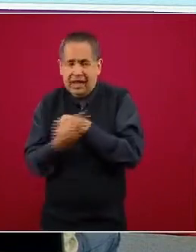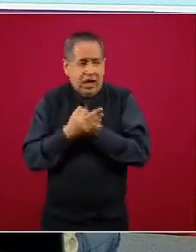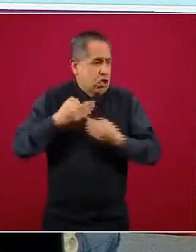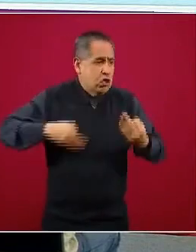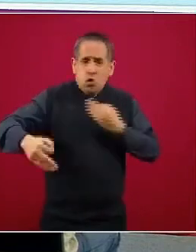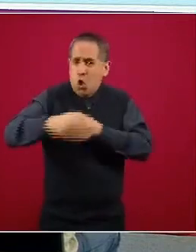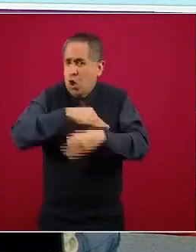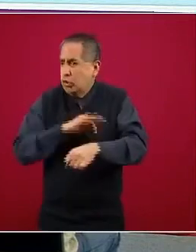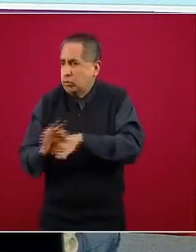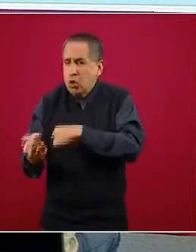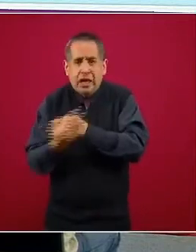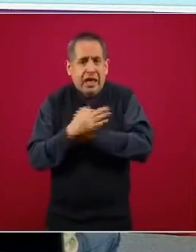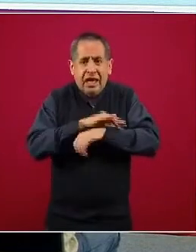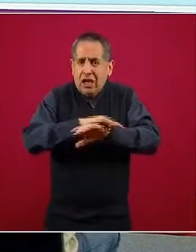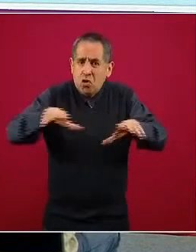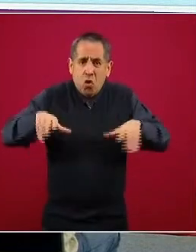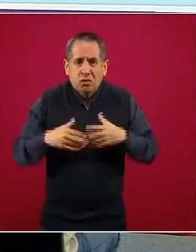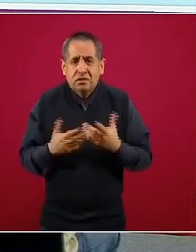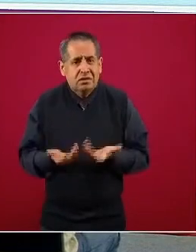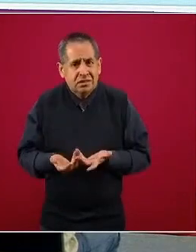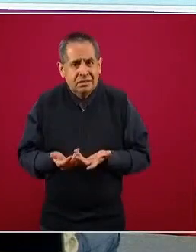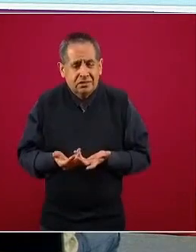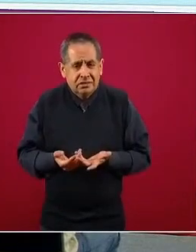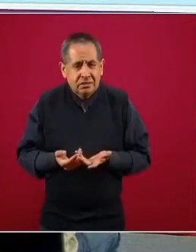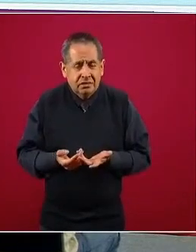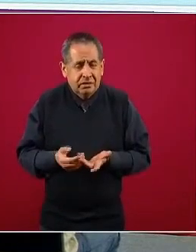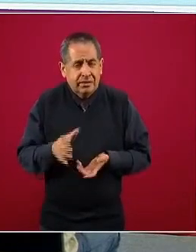a otros. Esto es